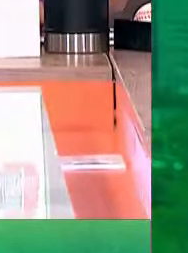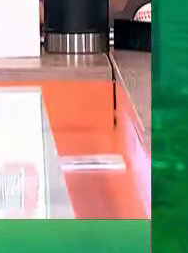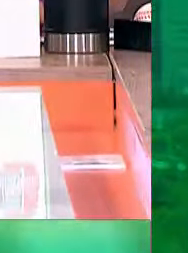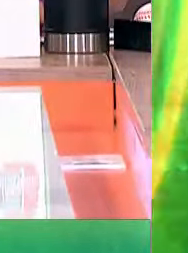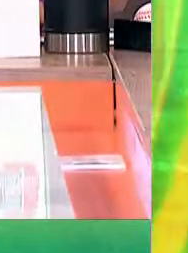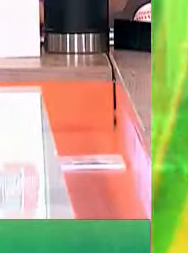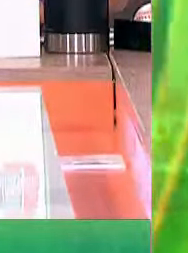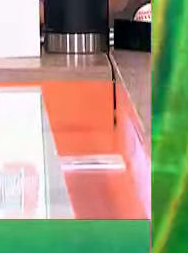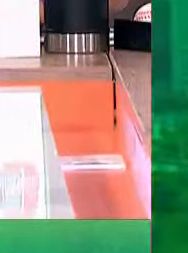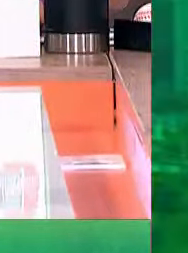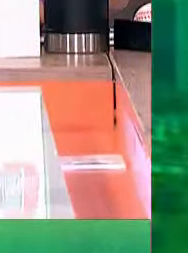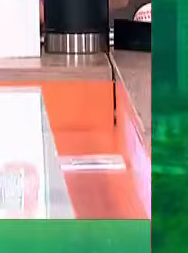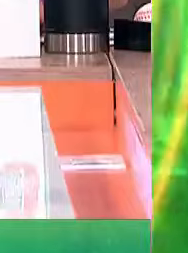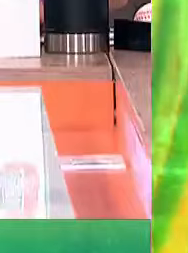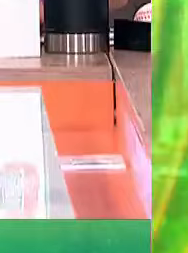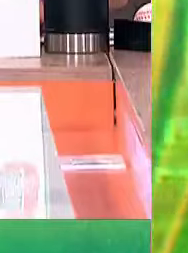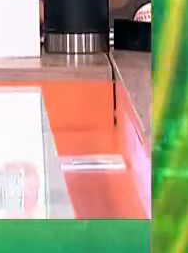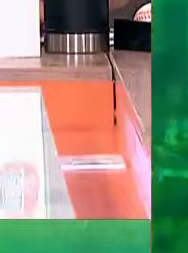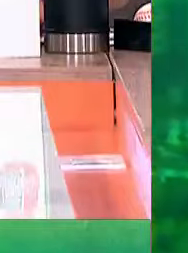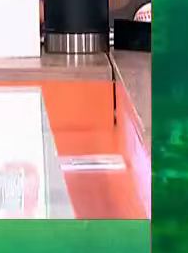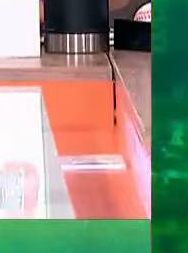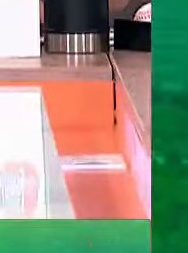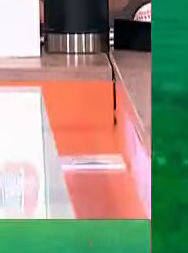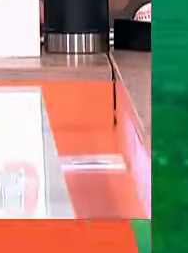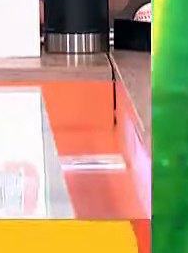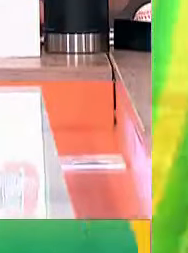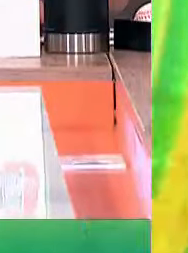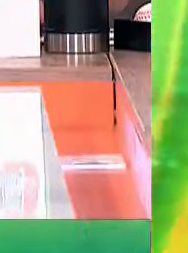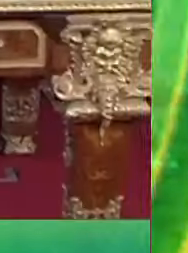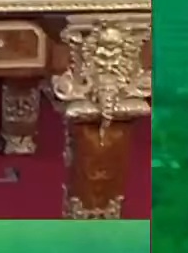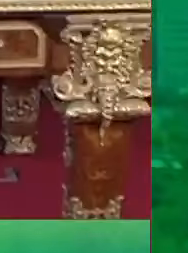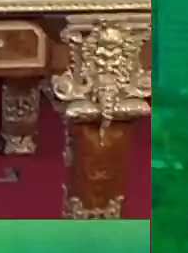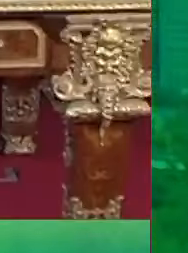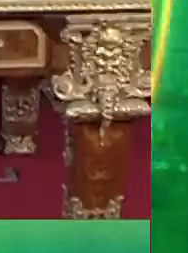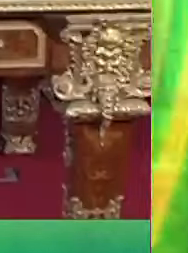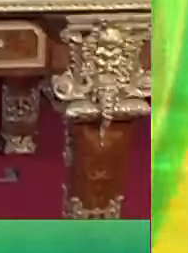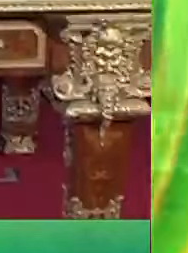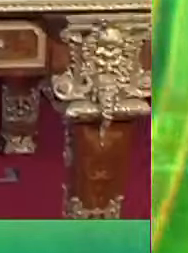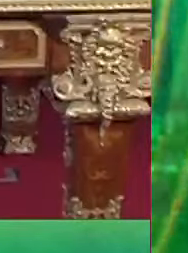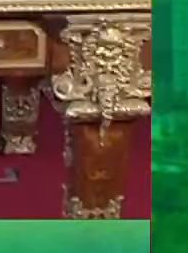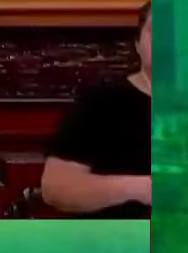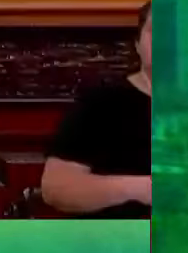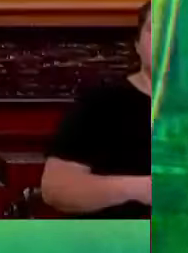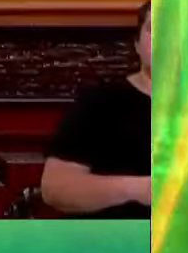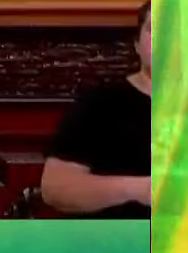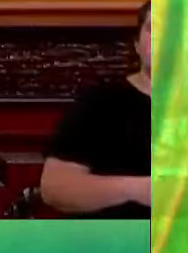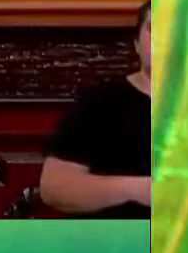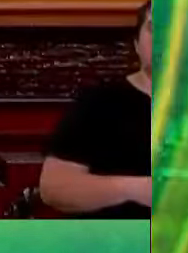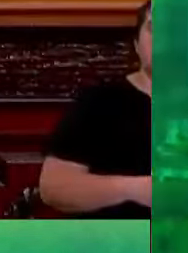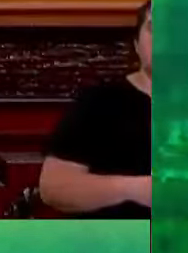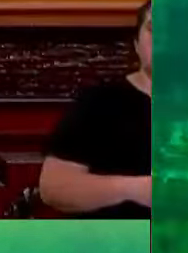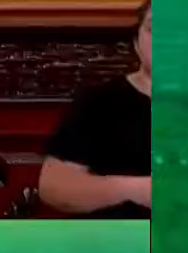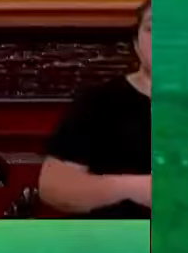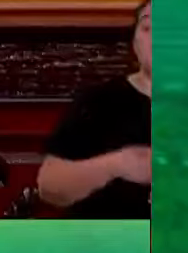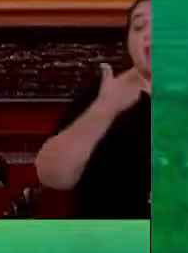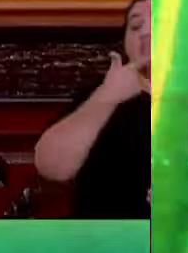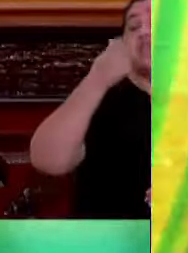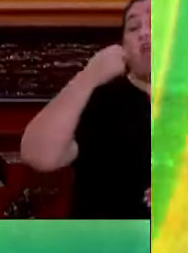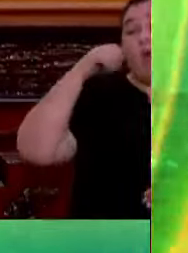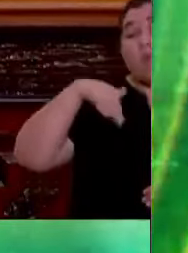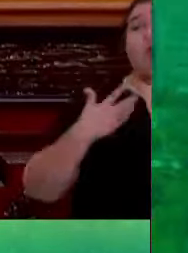página después de haber recibido tantos agravios, tantos embates, pero desde lo dirigencial tengo la